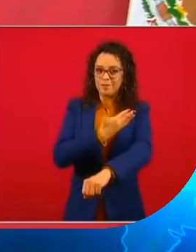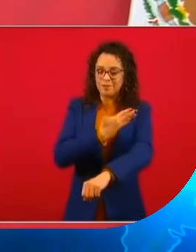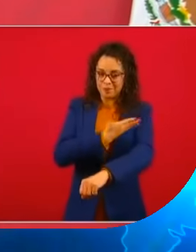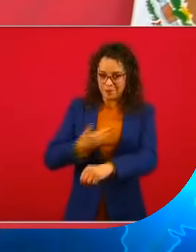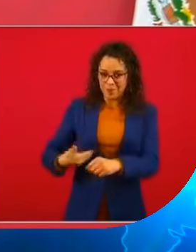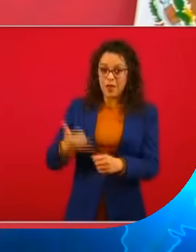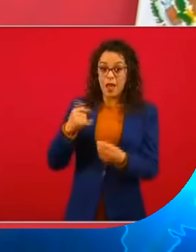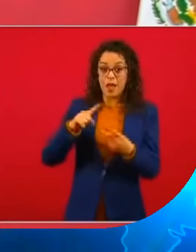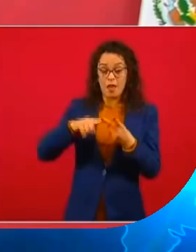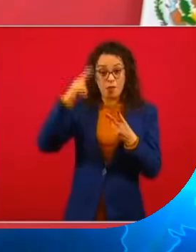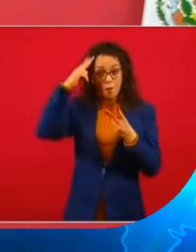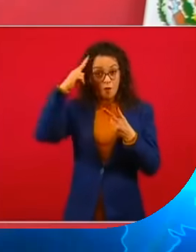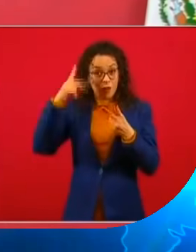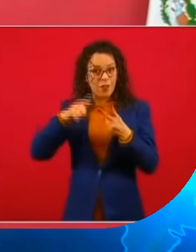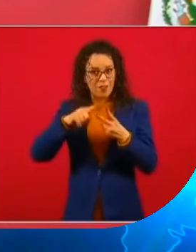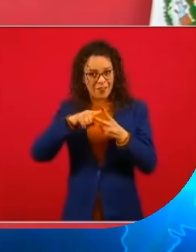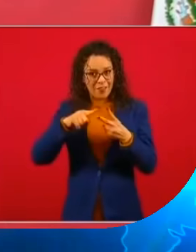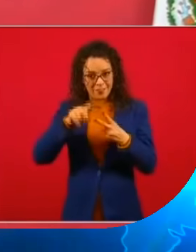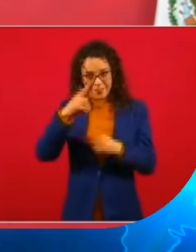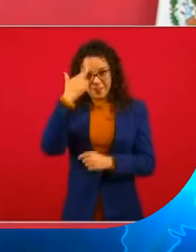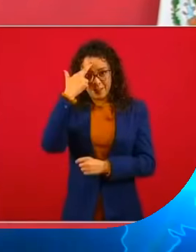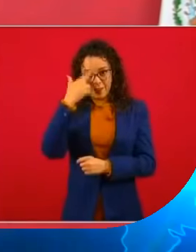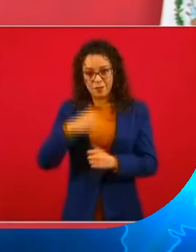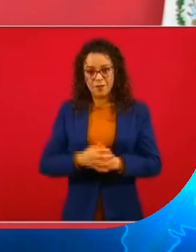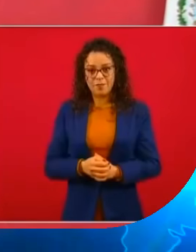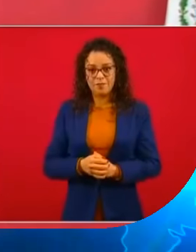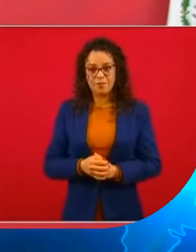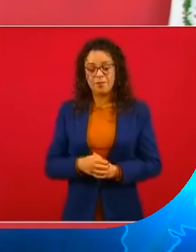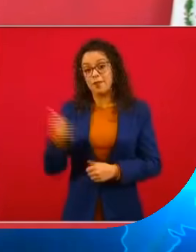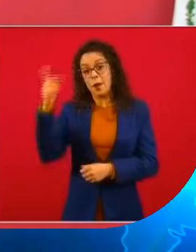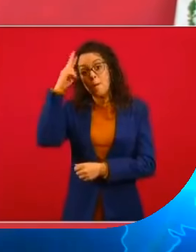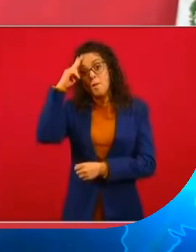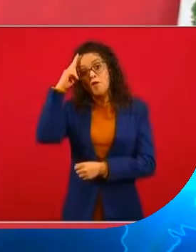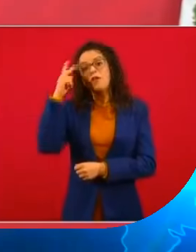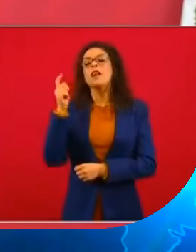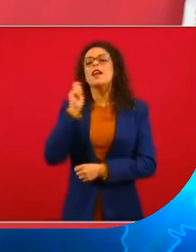Porfirio Díaz hacía las listas